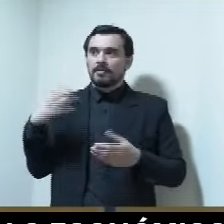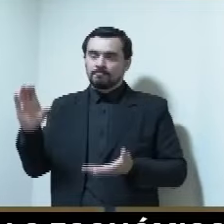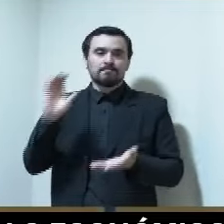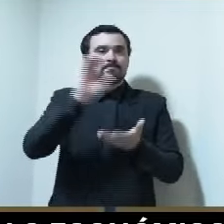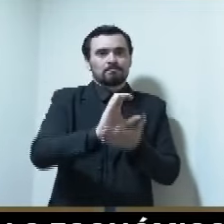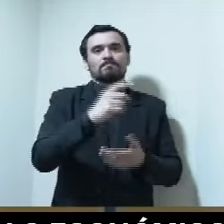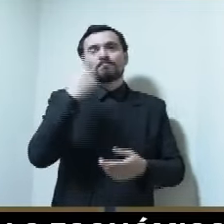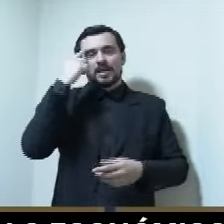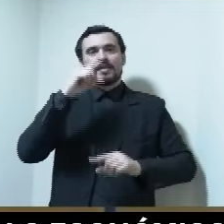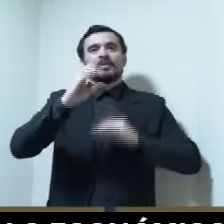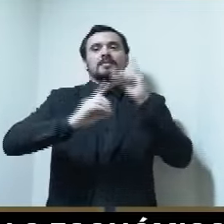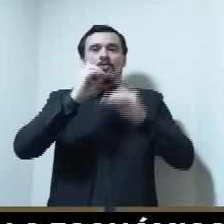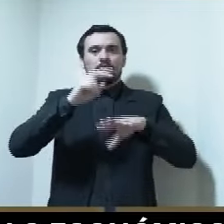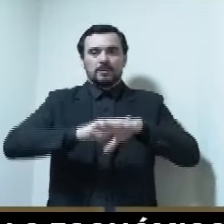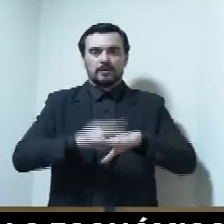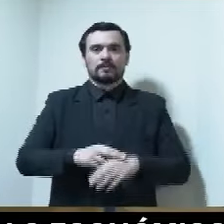país.